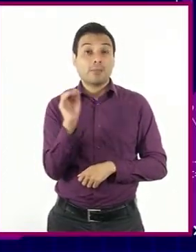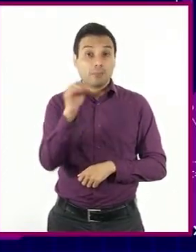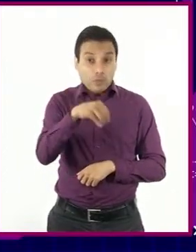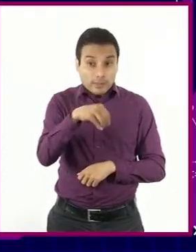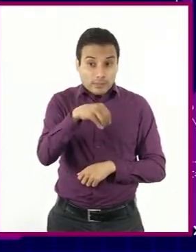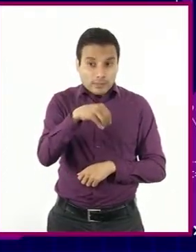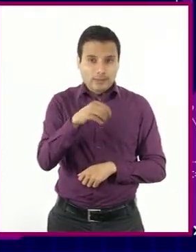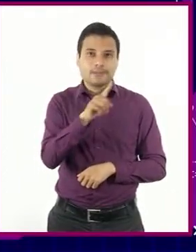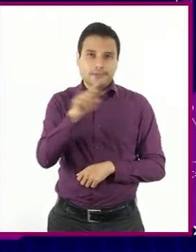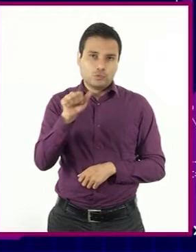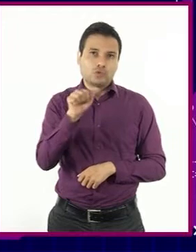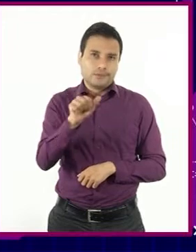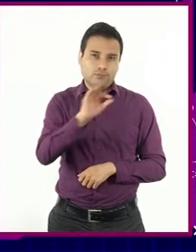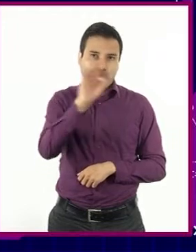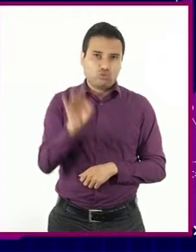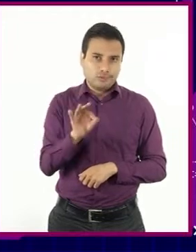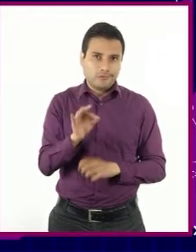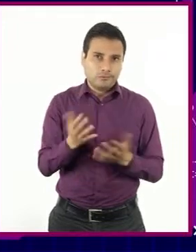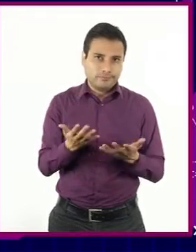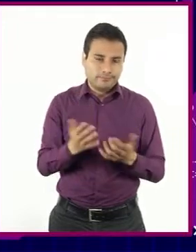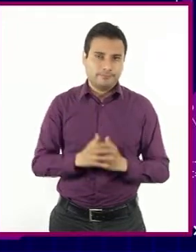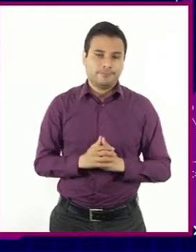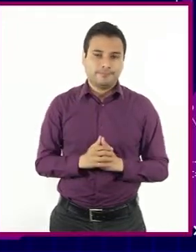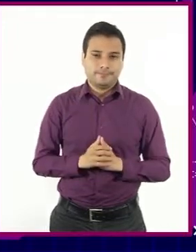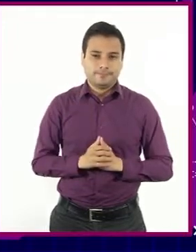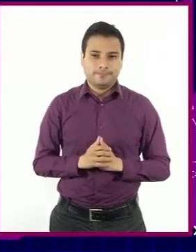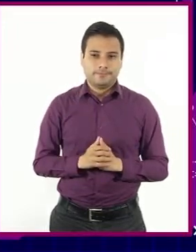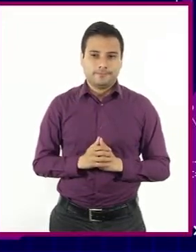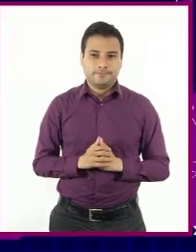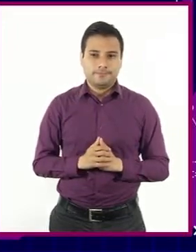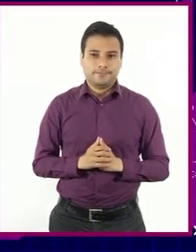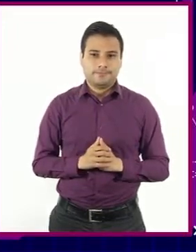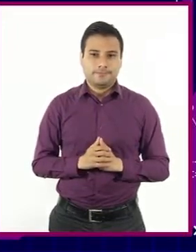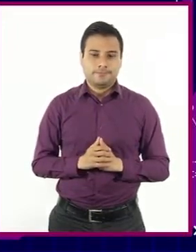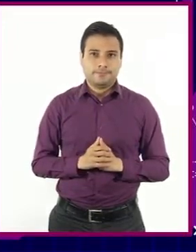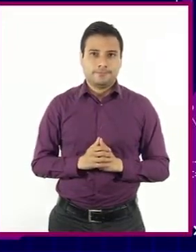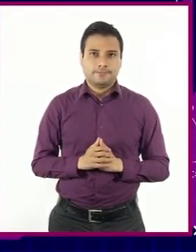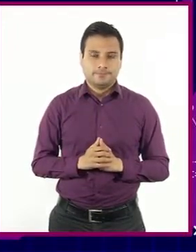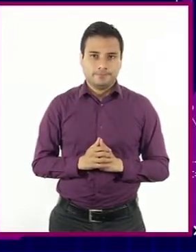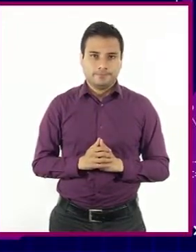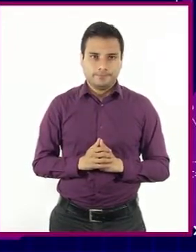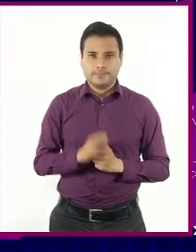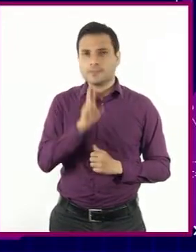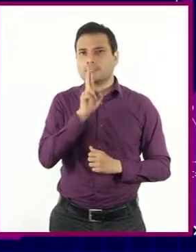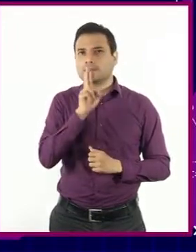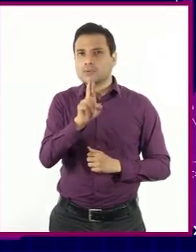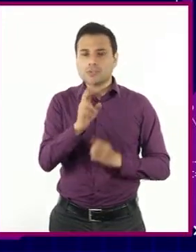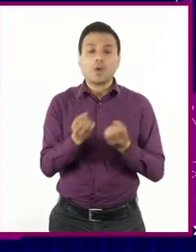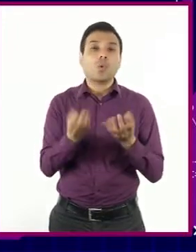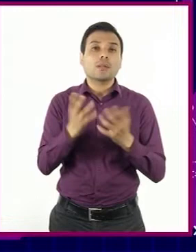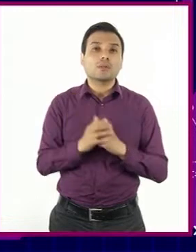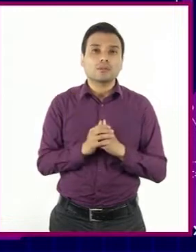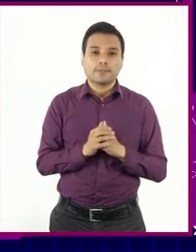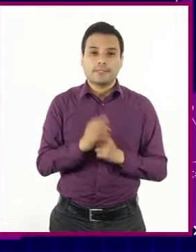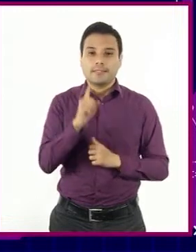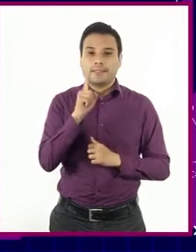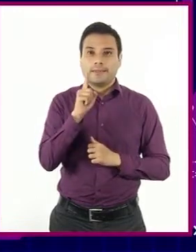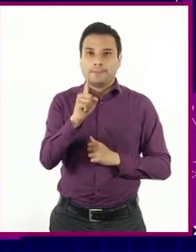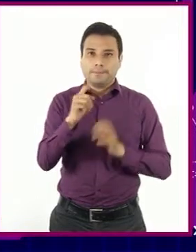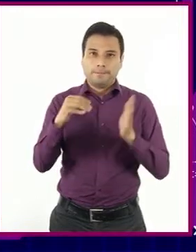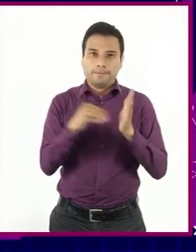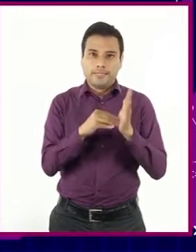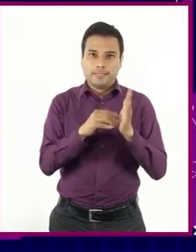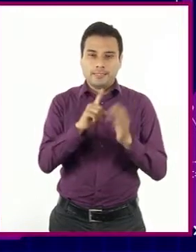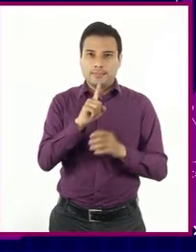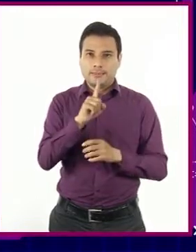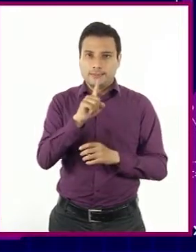el 116% del precio inicial de 1,000 pesos. Así, el precio con IVA es de 1,160